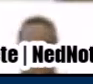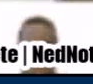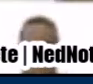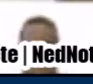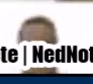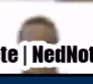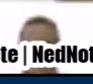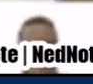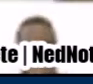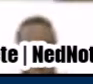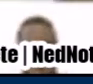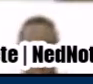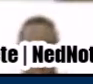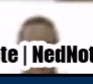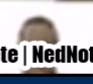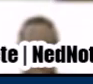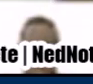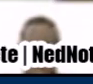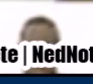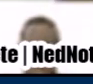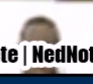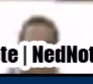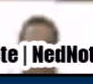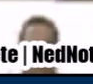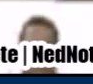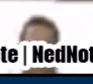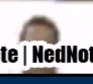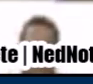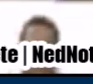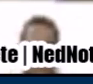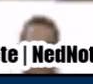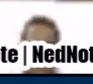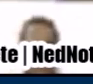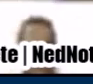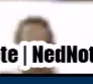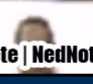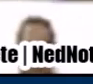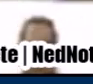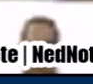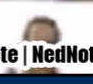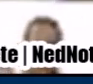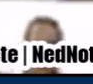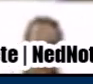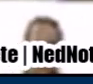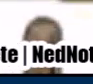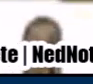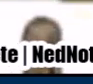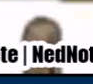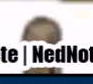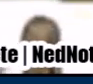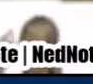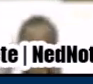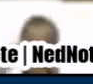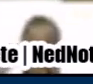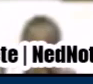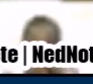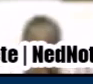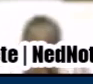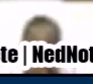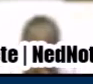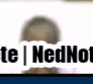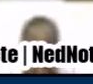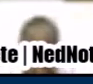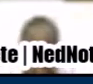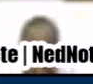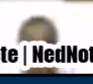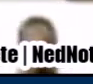vida por simplemente querer hacerlo, sino por la necesidad hoy de sobrevivencia, de supervivencia en Venezuela, y por